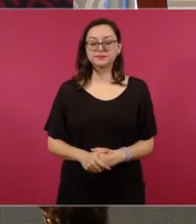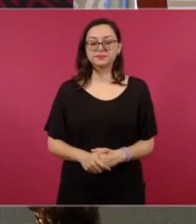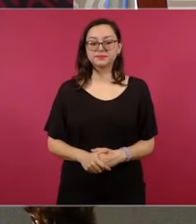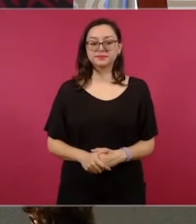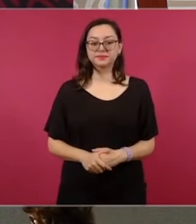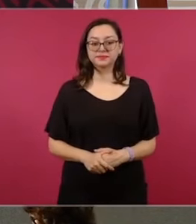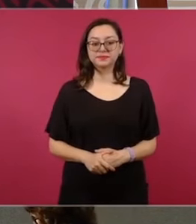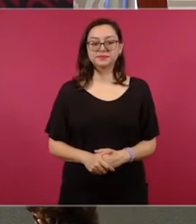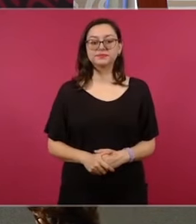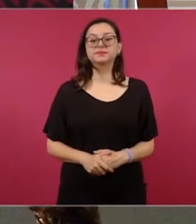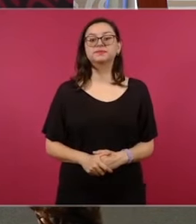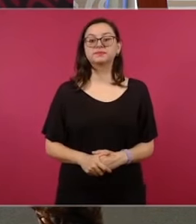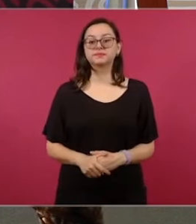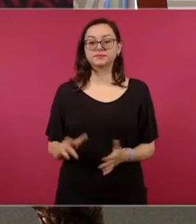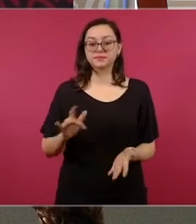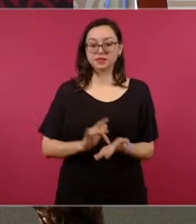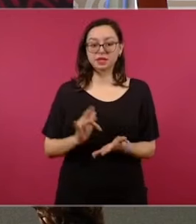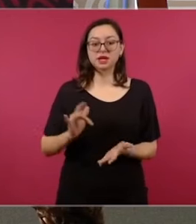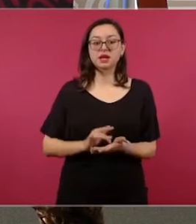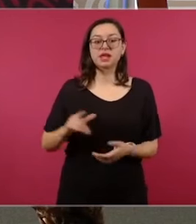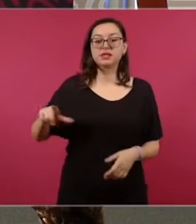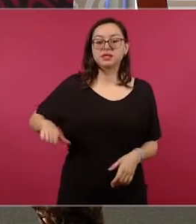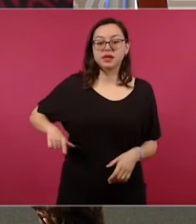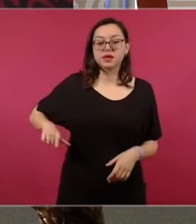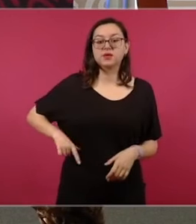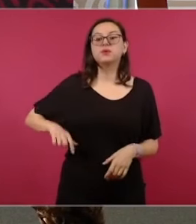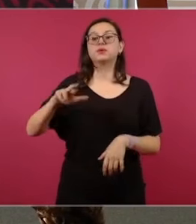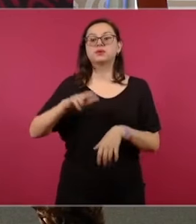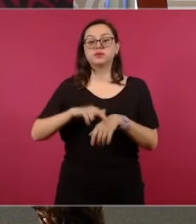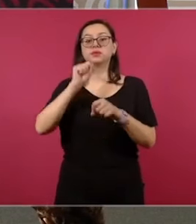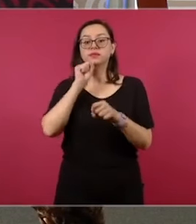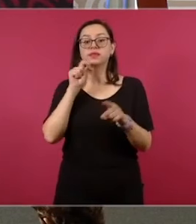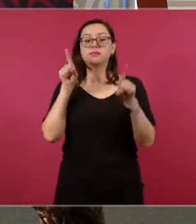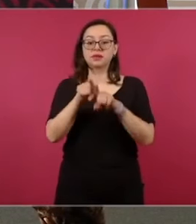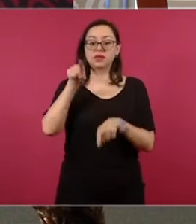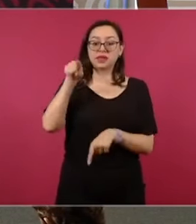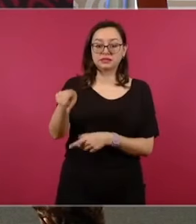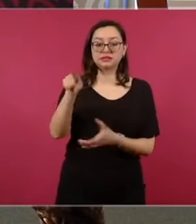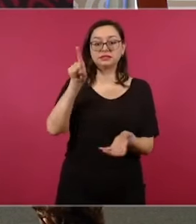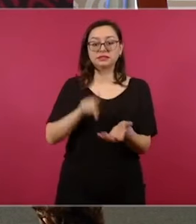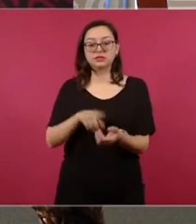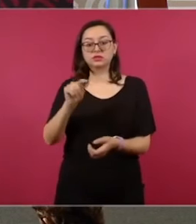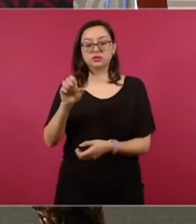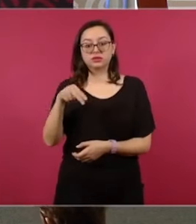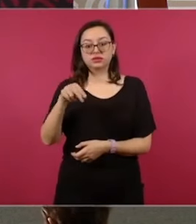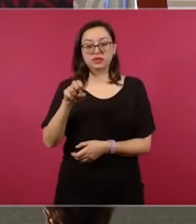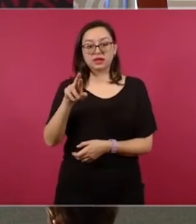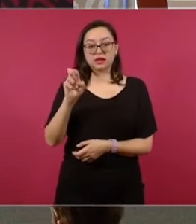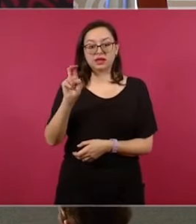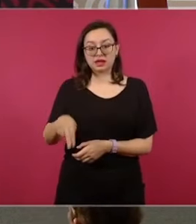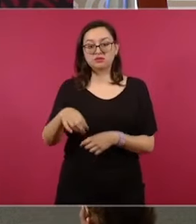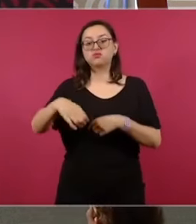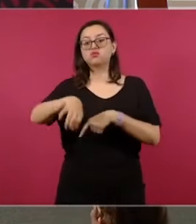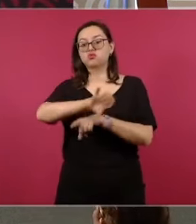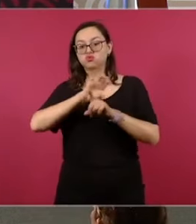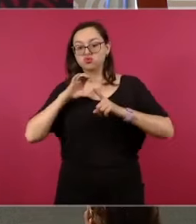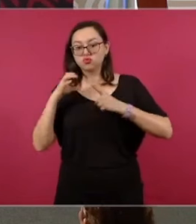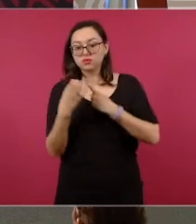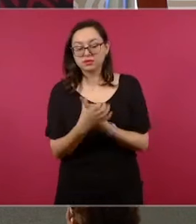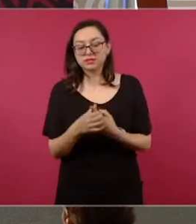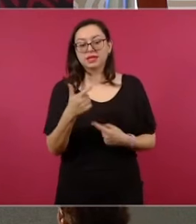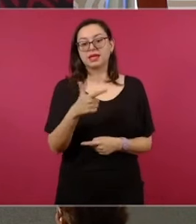Muchas gracias, gobernador. Están allá en Terán también integrantes de los comités, Gilberto Montes Vázquez, que es presidente de ese